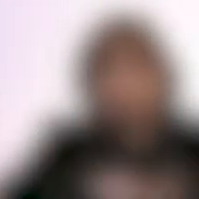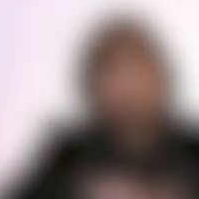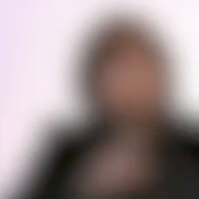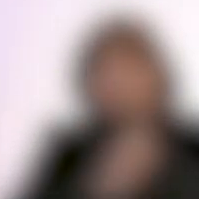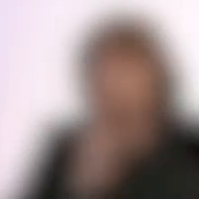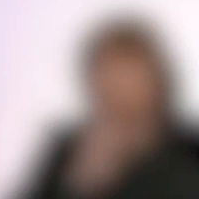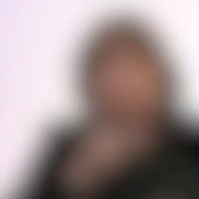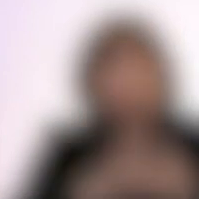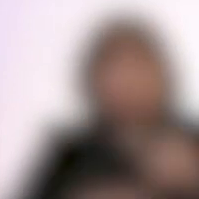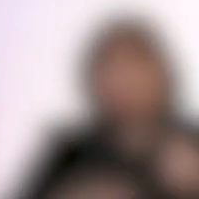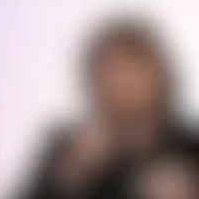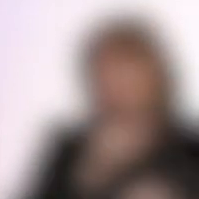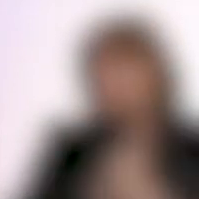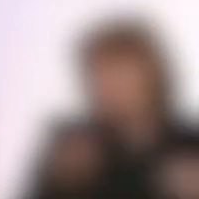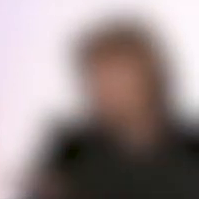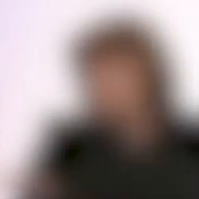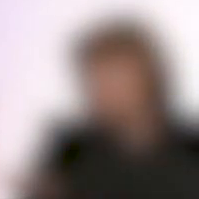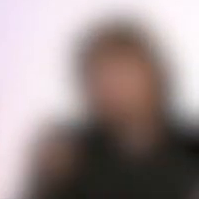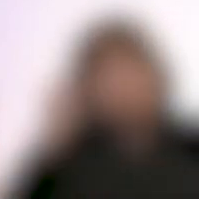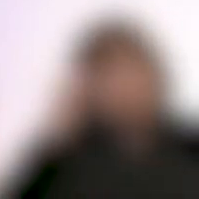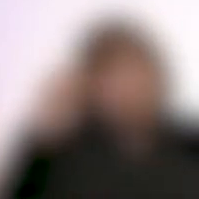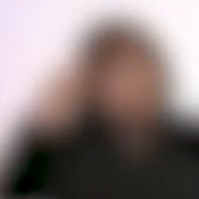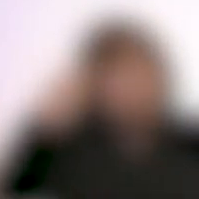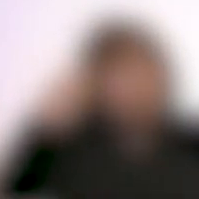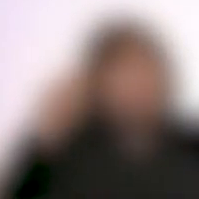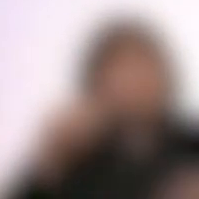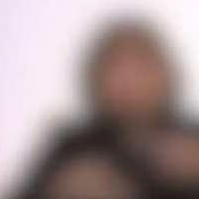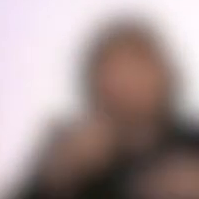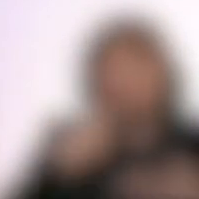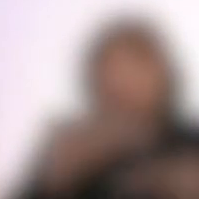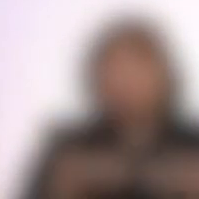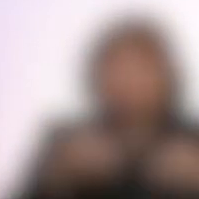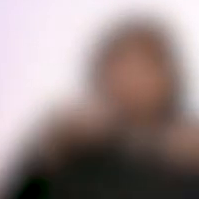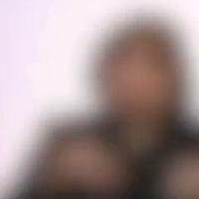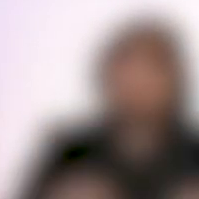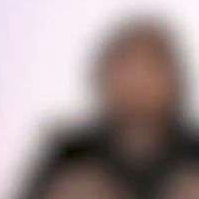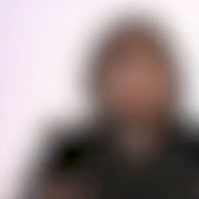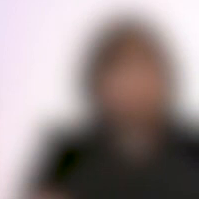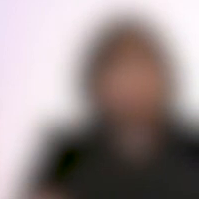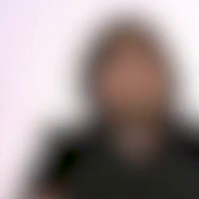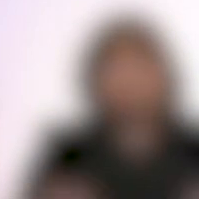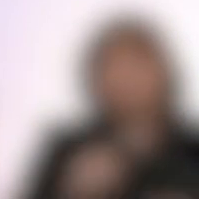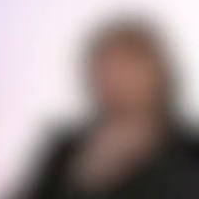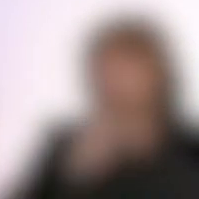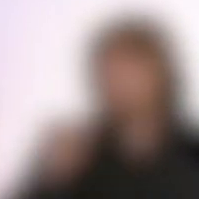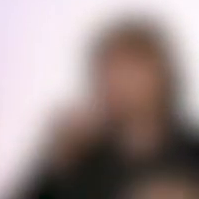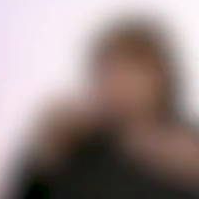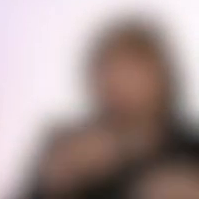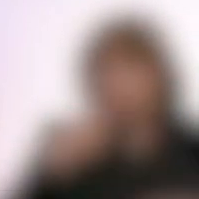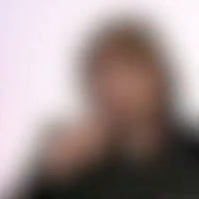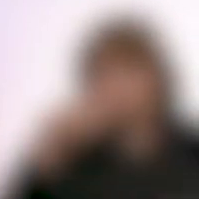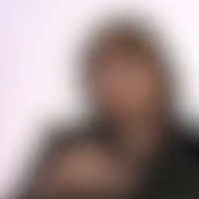la confianza y de interpretar el sentido de la decisión en contra de lo establecido